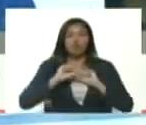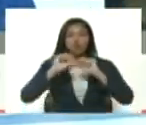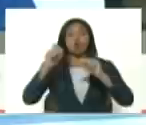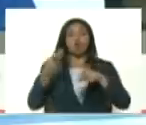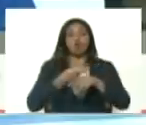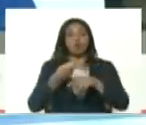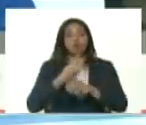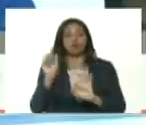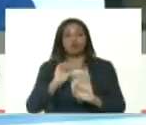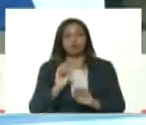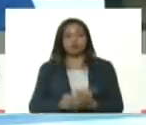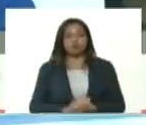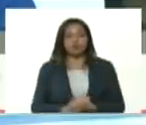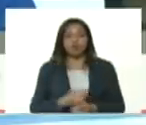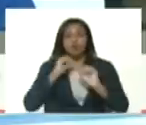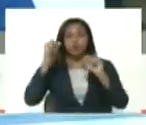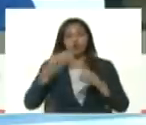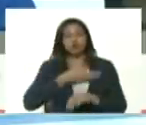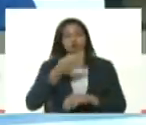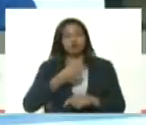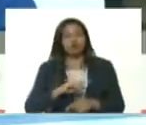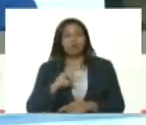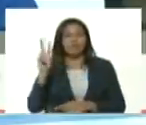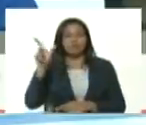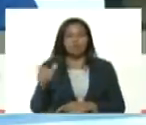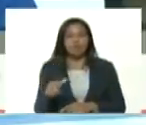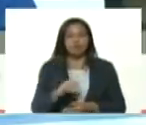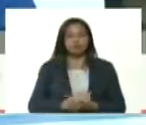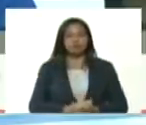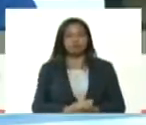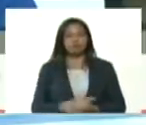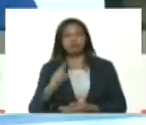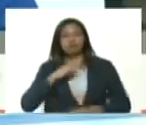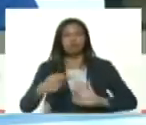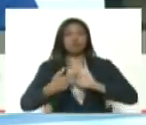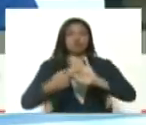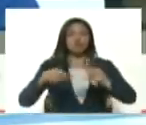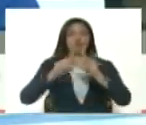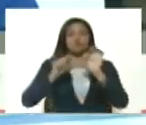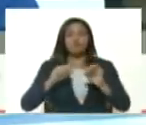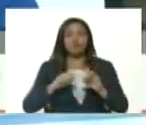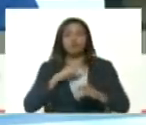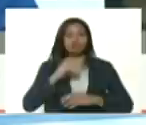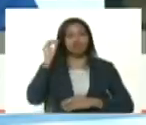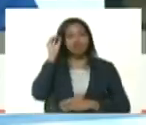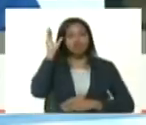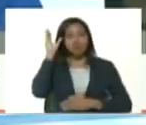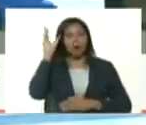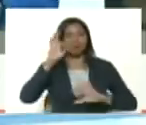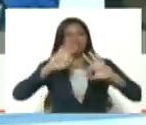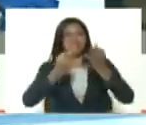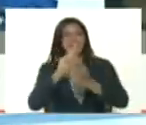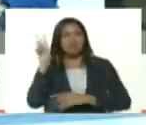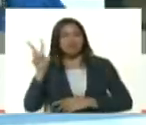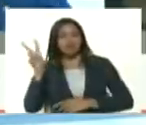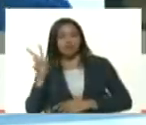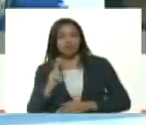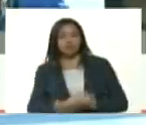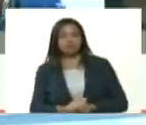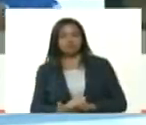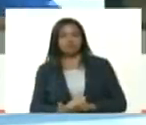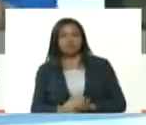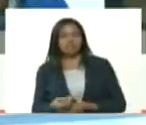gobierno, es un logro de la sociedad venezolana. Hemos demostrado esa capacidad de la familia venezolana a